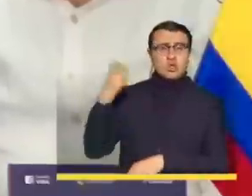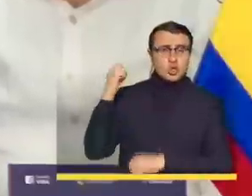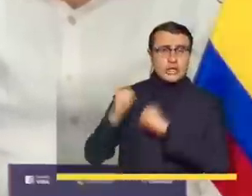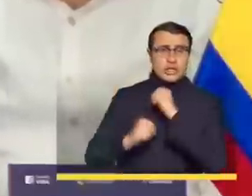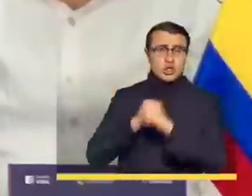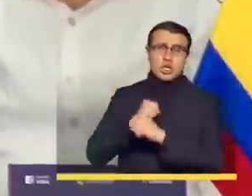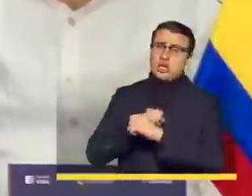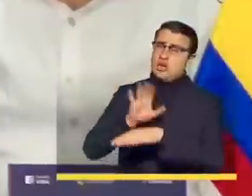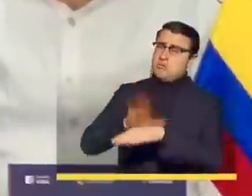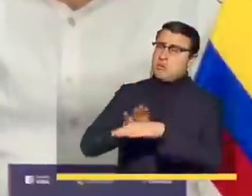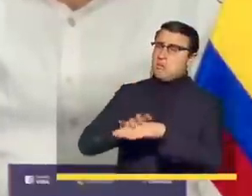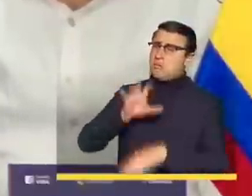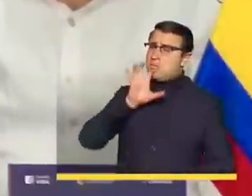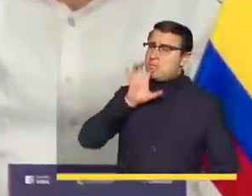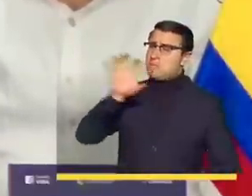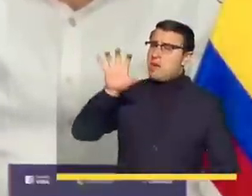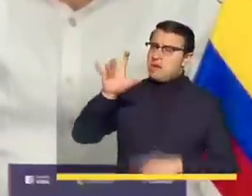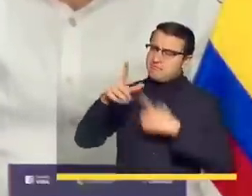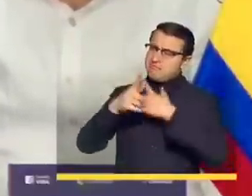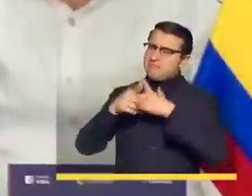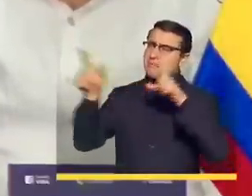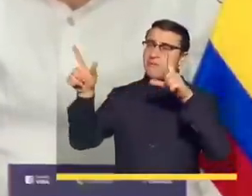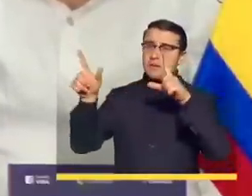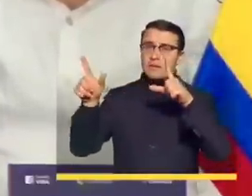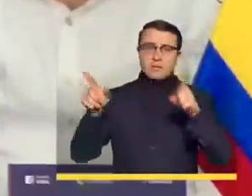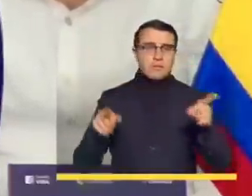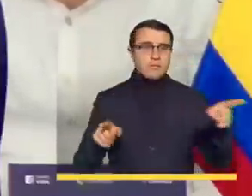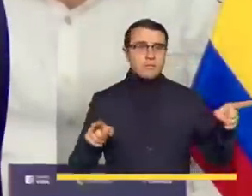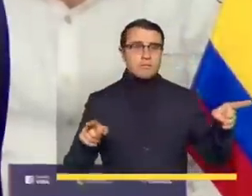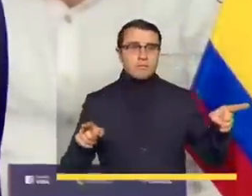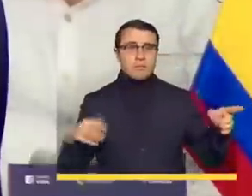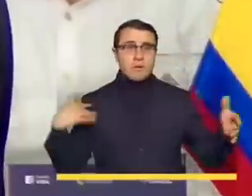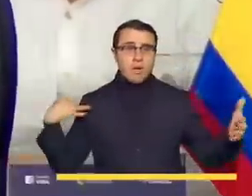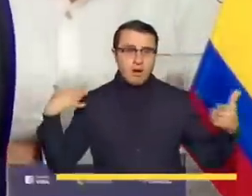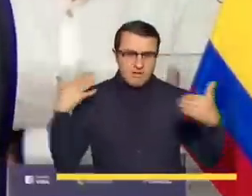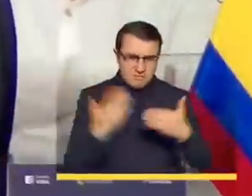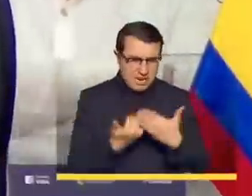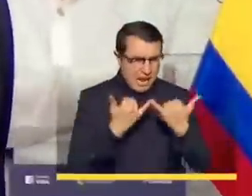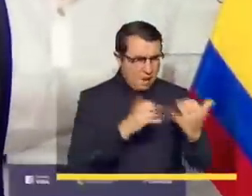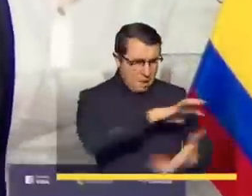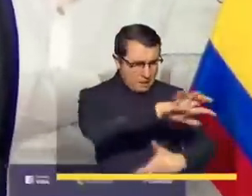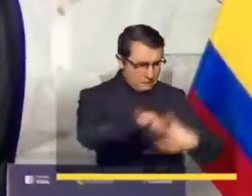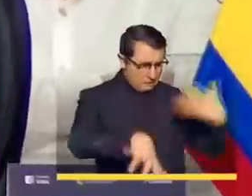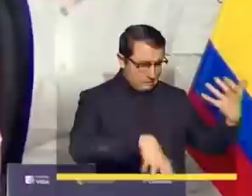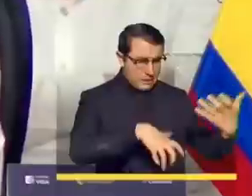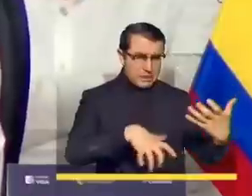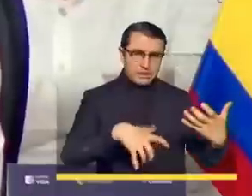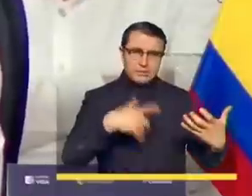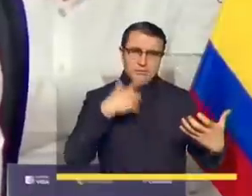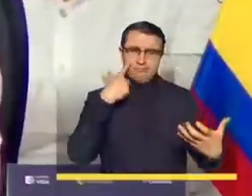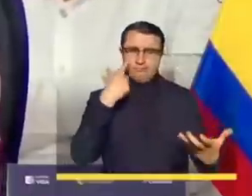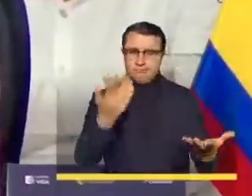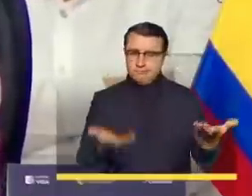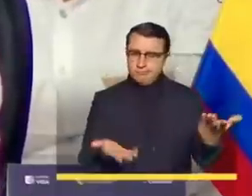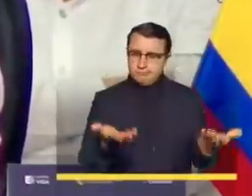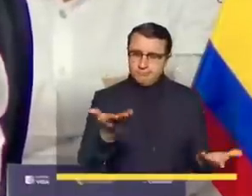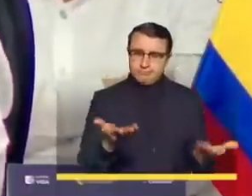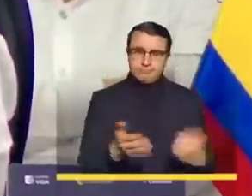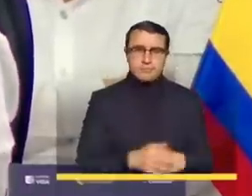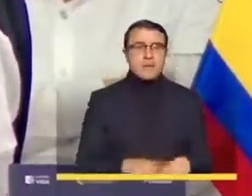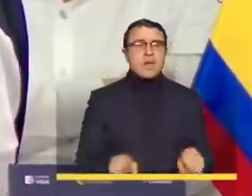siglos la palabra libertad. Qué paradoja. Como si cerráramos el